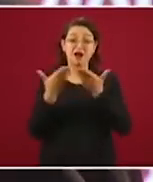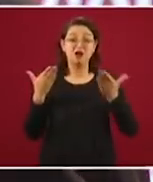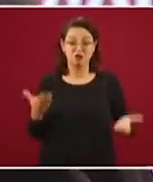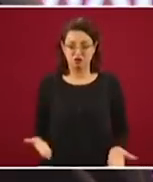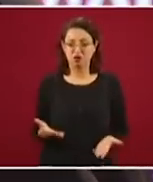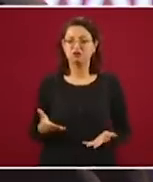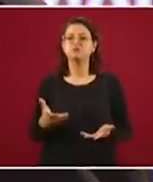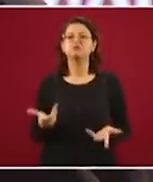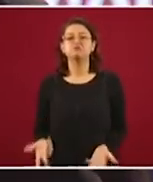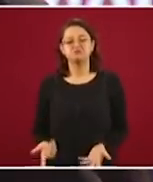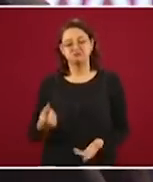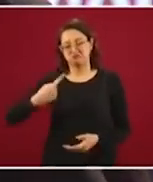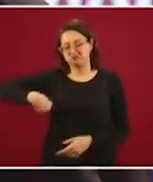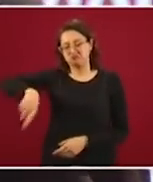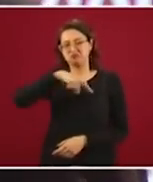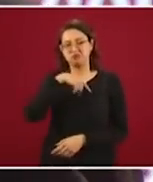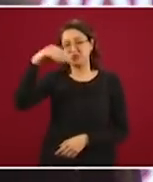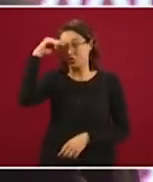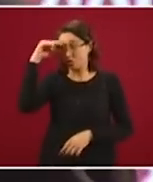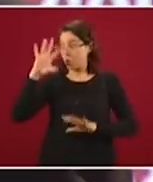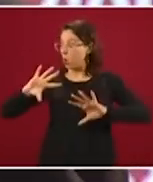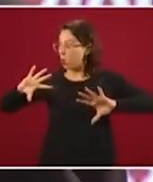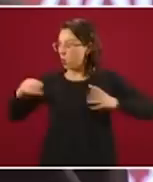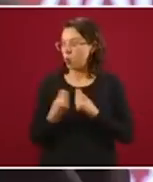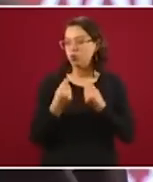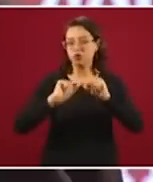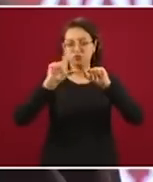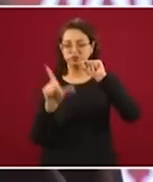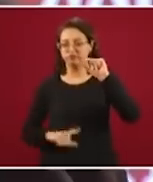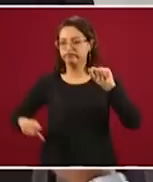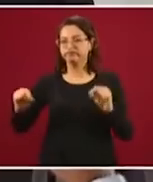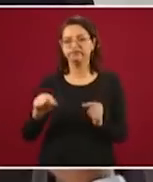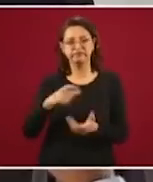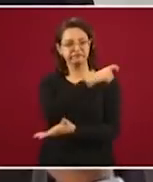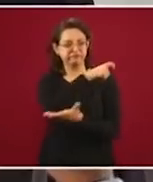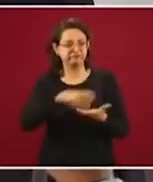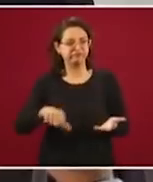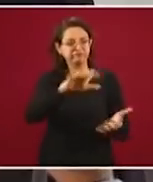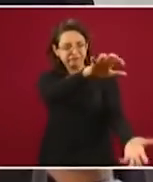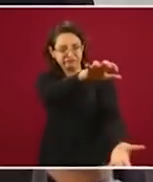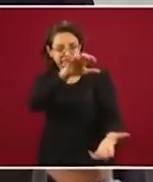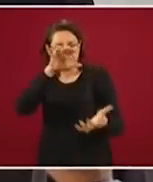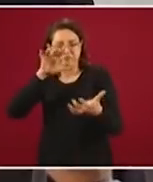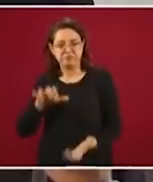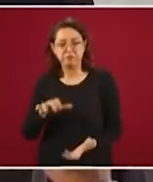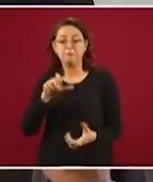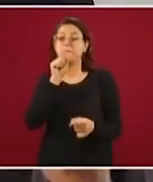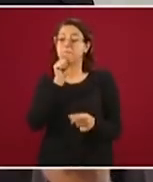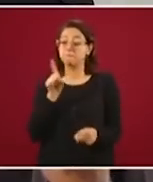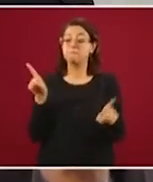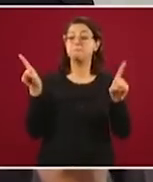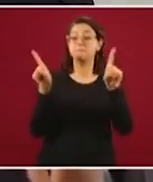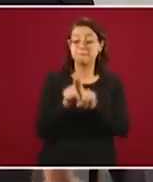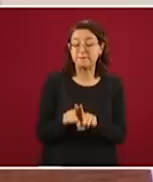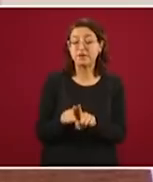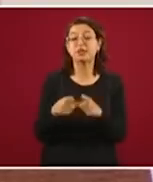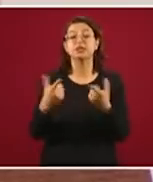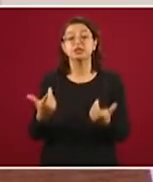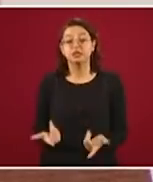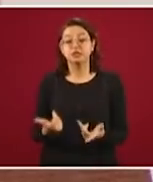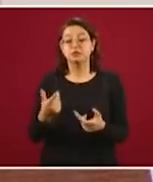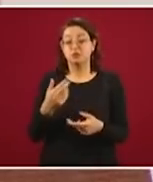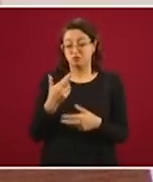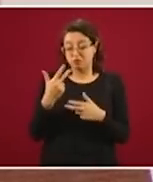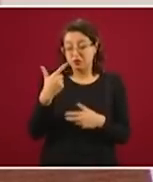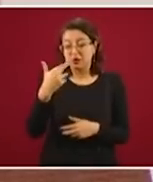centralizada y la triple optimización que ya probamos es exitosa, lo hicimos ya con medicamentos muy caros como los antivirales del